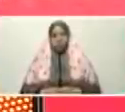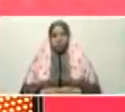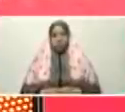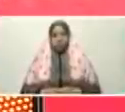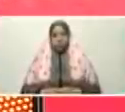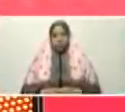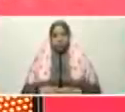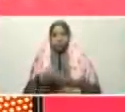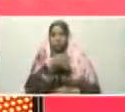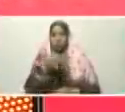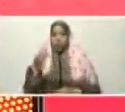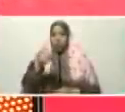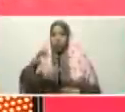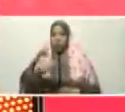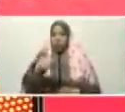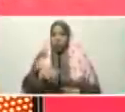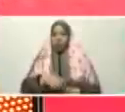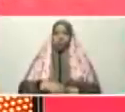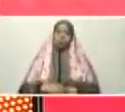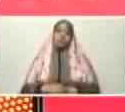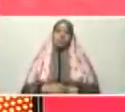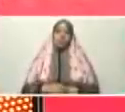correcto que está